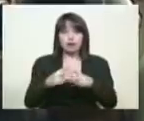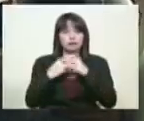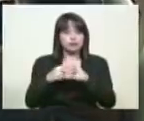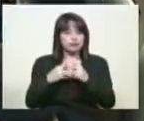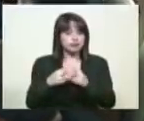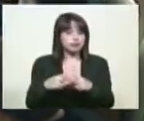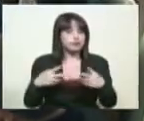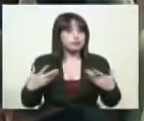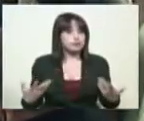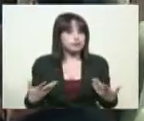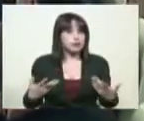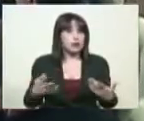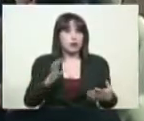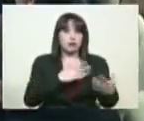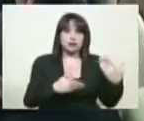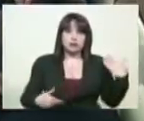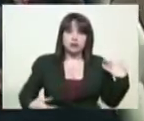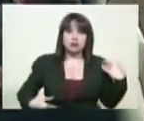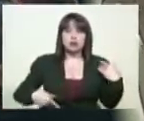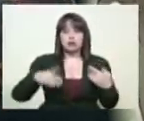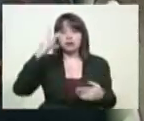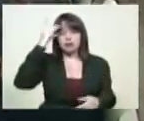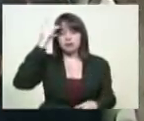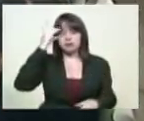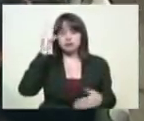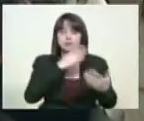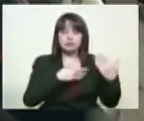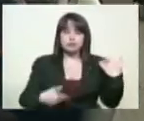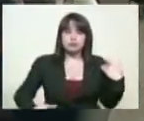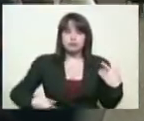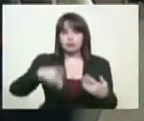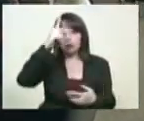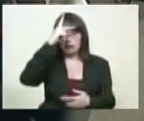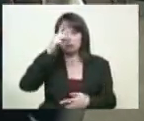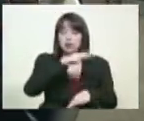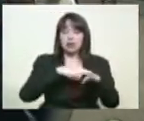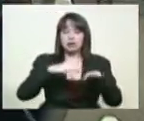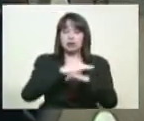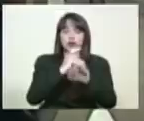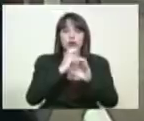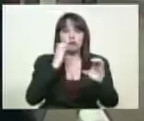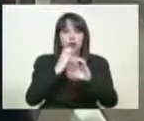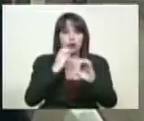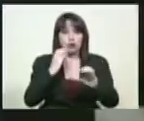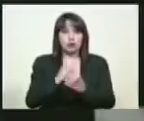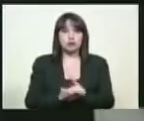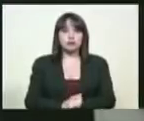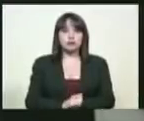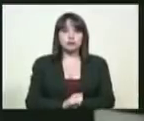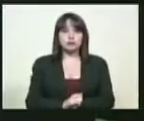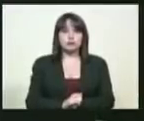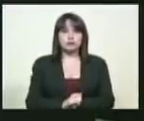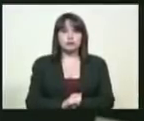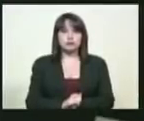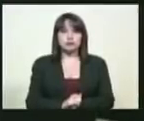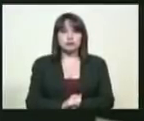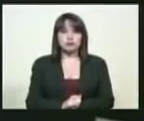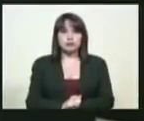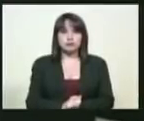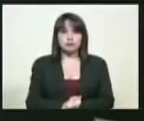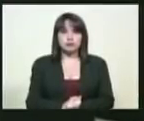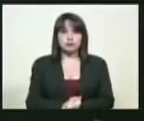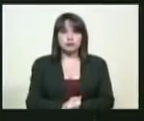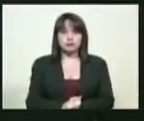vicepresidente ejecutiva vicepresidente de economía ministro de transporte hipólito me está escuchando hay que